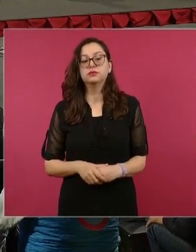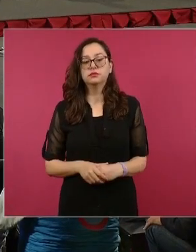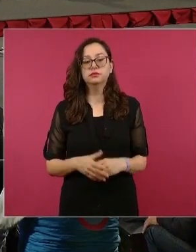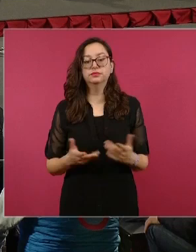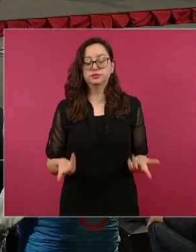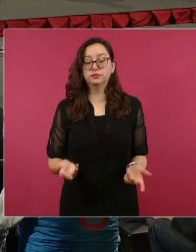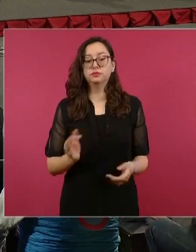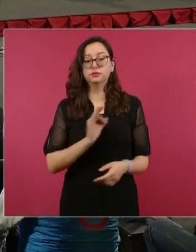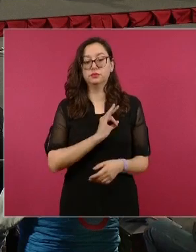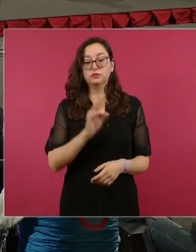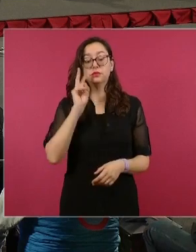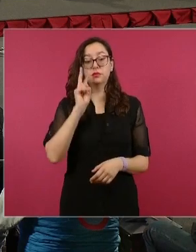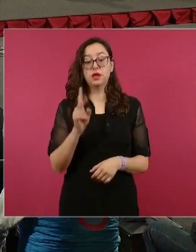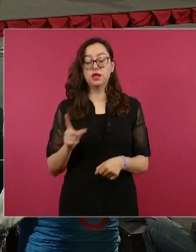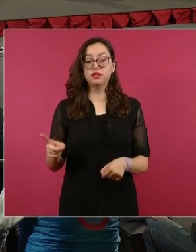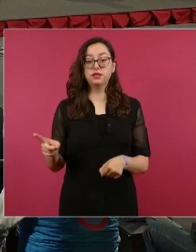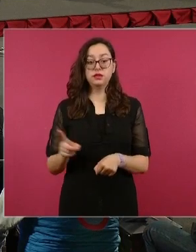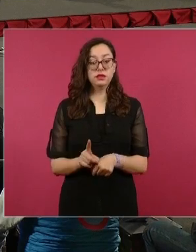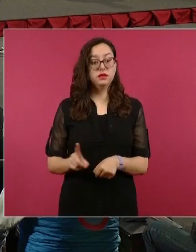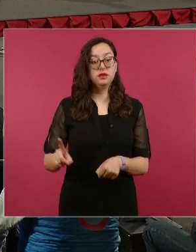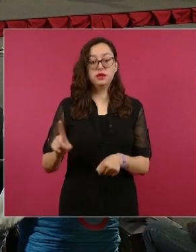homicidio doloso, donde